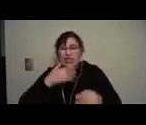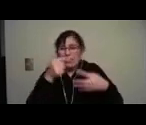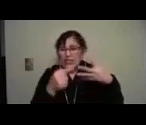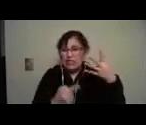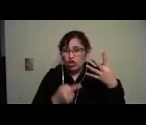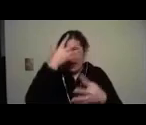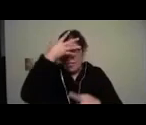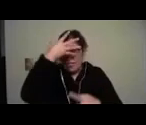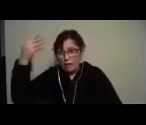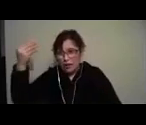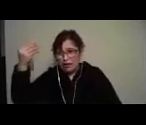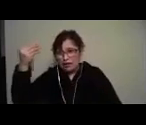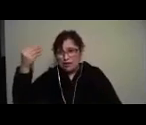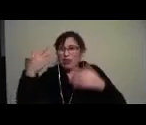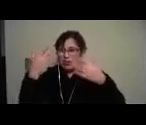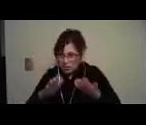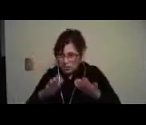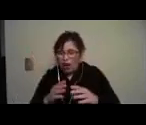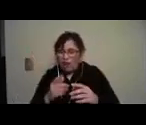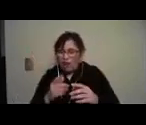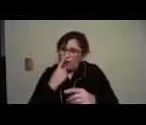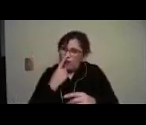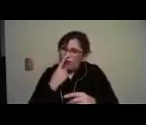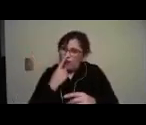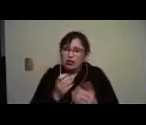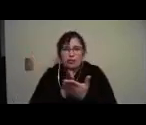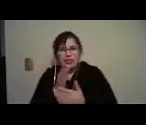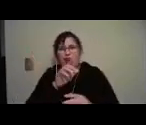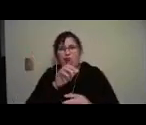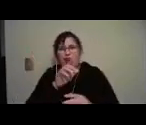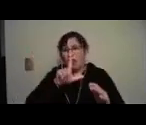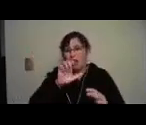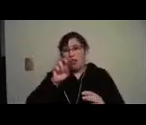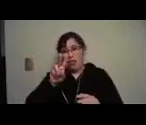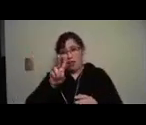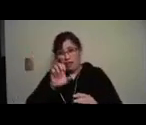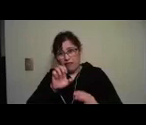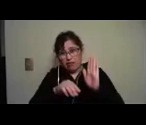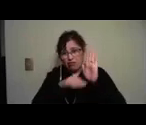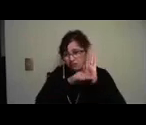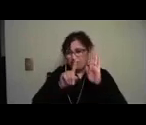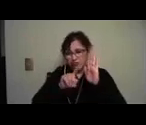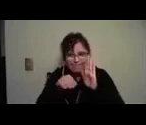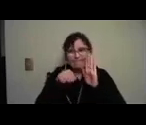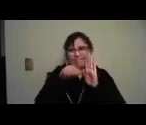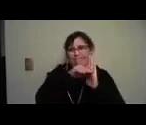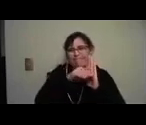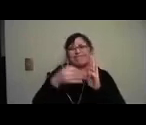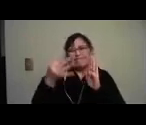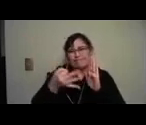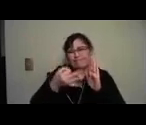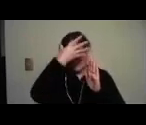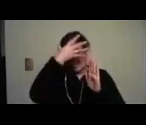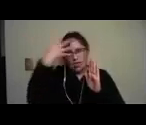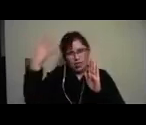son marcados, ya deja de ser un deterioro cognitivo leve, ya, y ya es una demencia propiamente